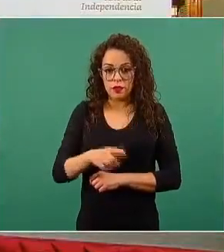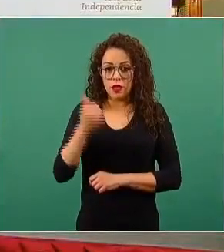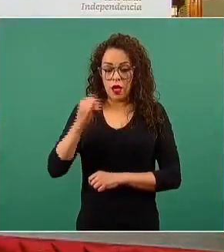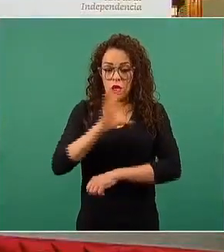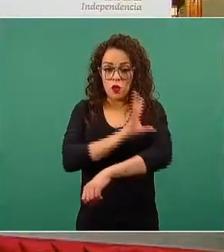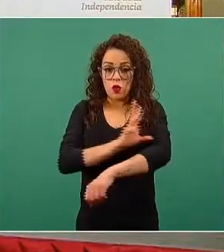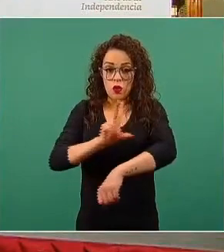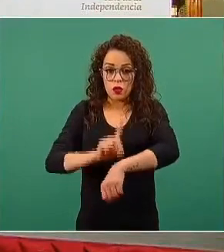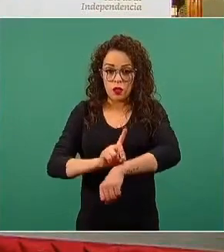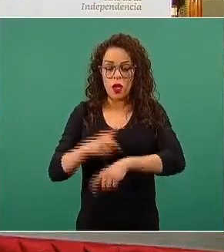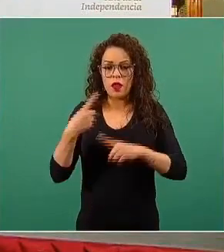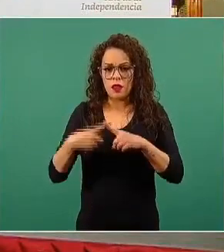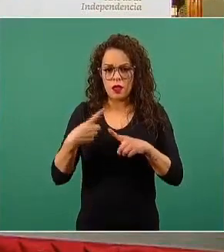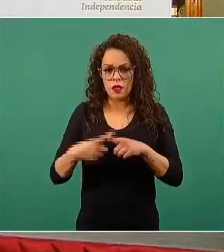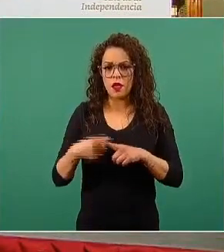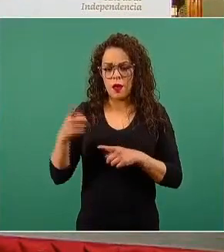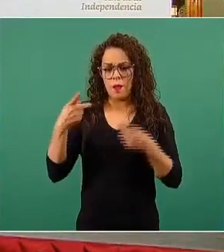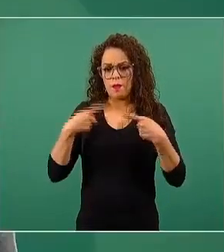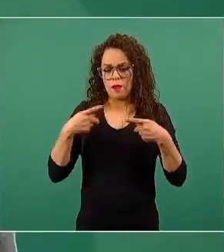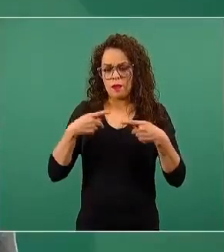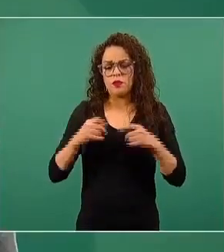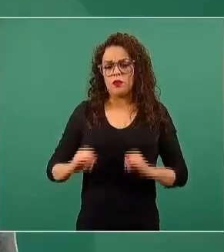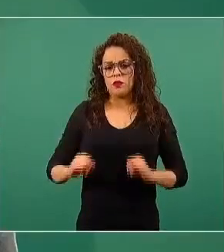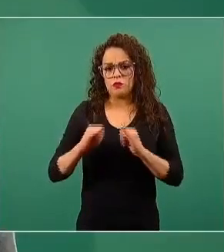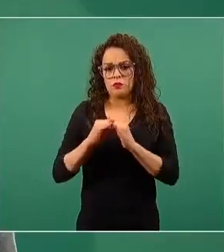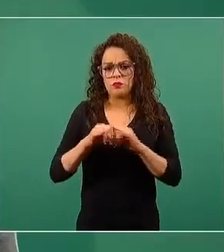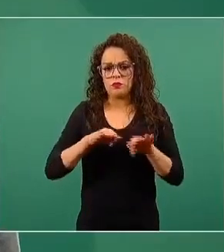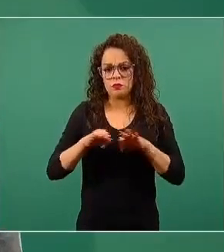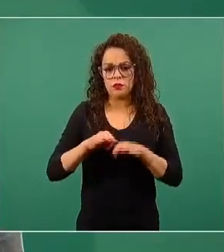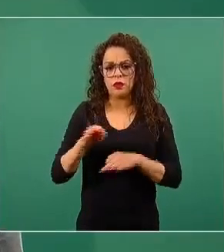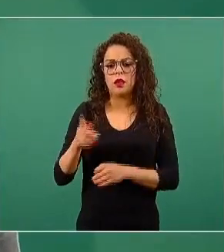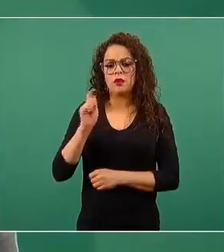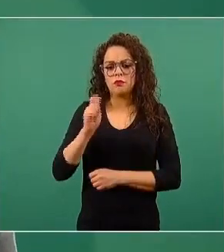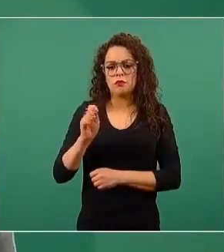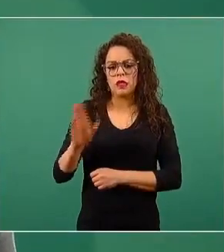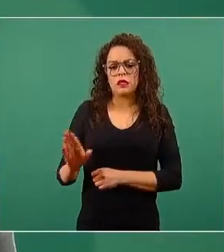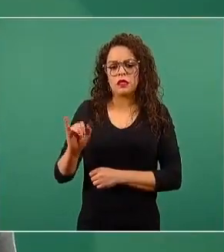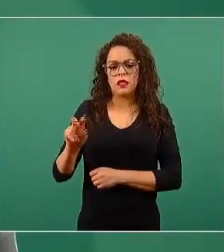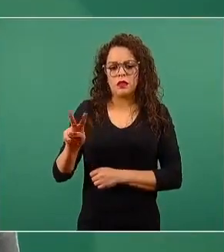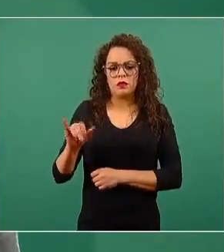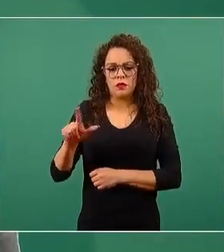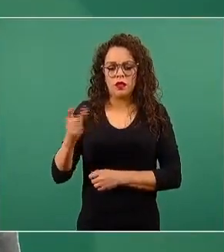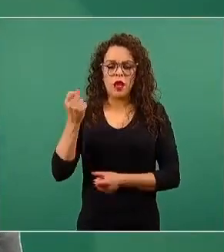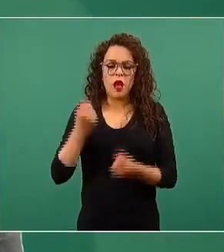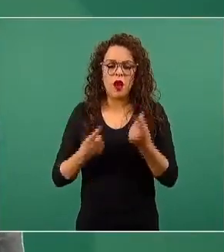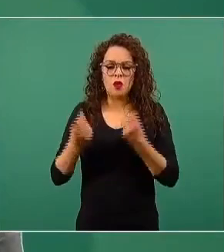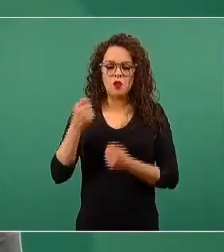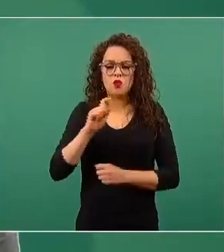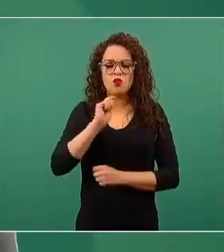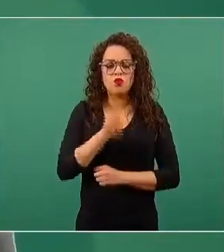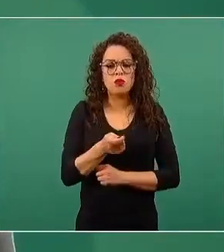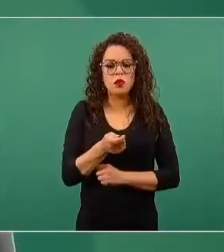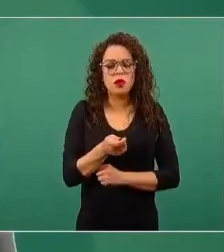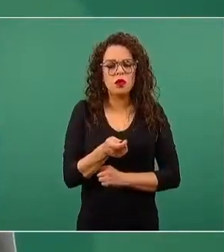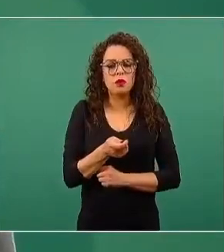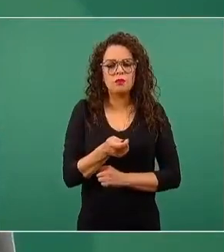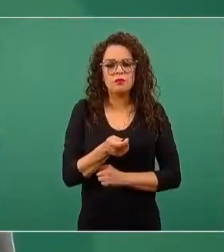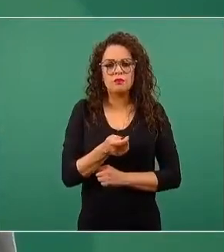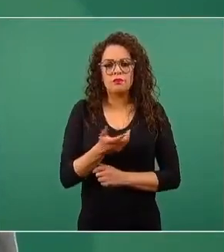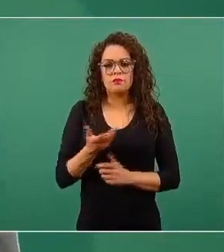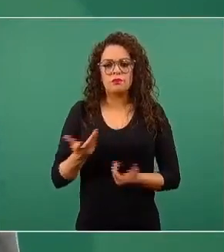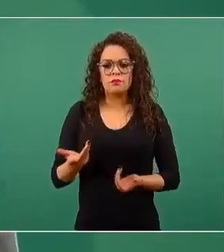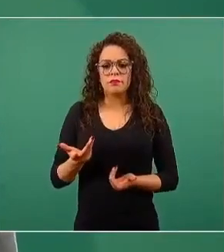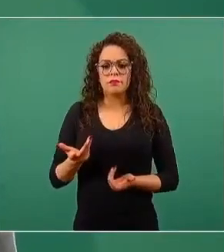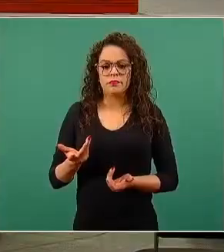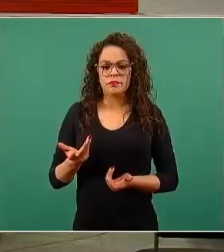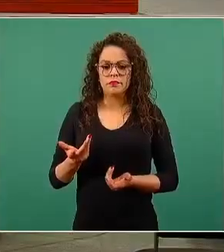es personal de salud de instituciones civiles, en algunos casos de la parte no armada